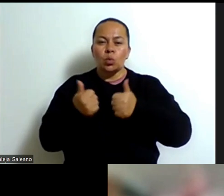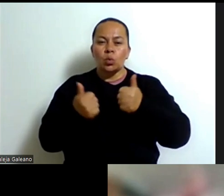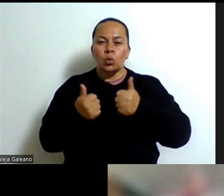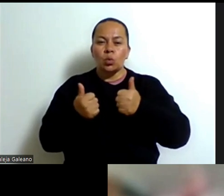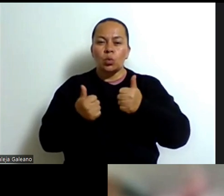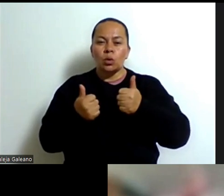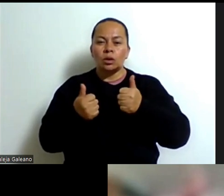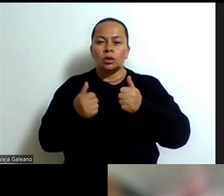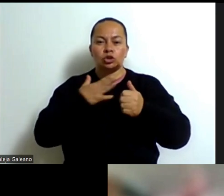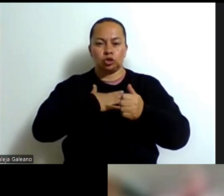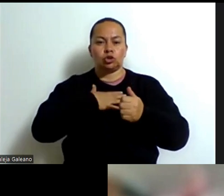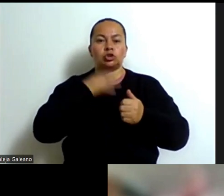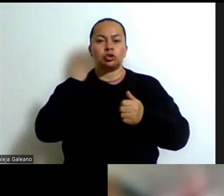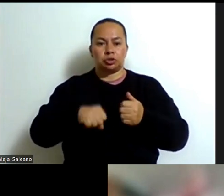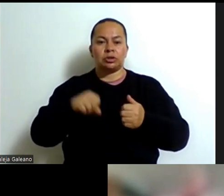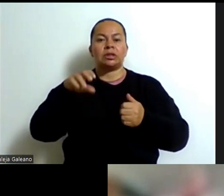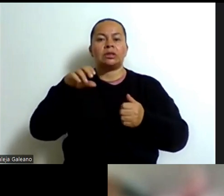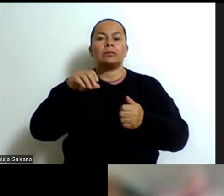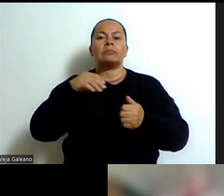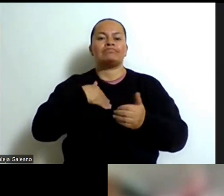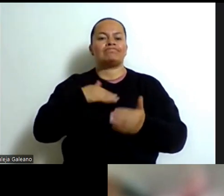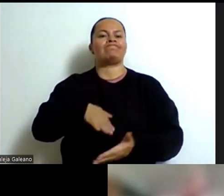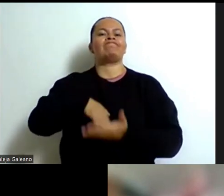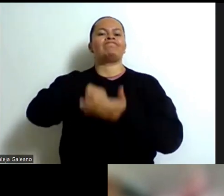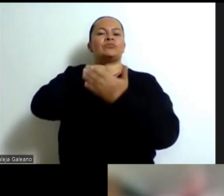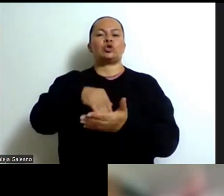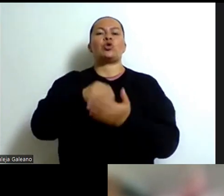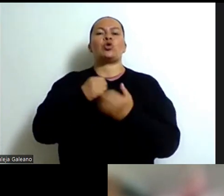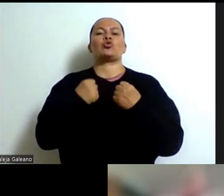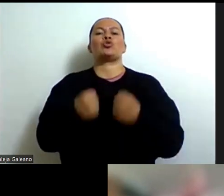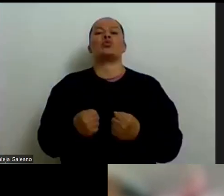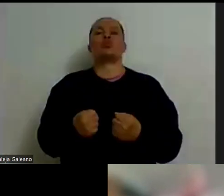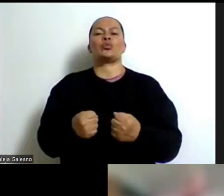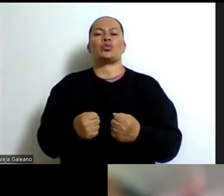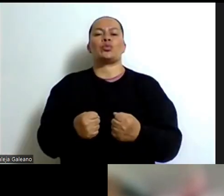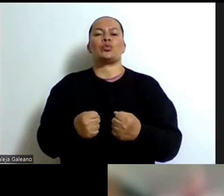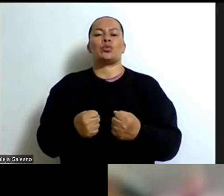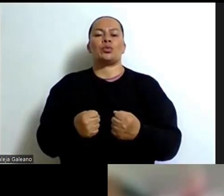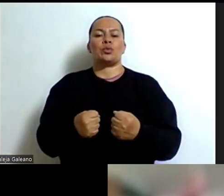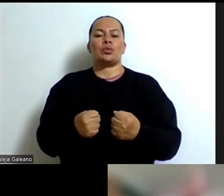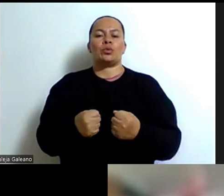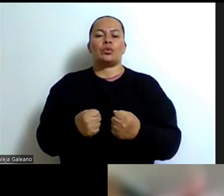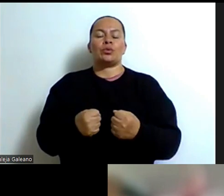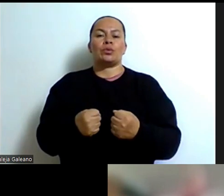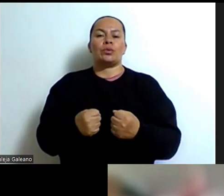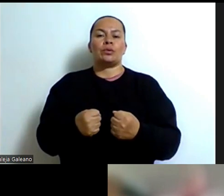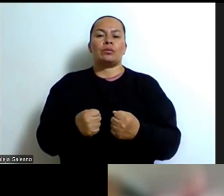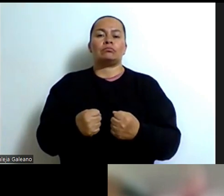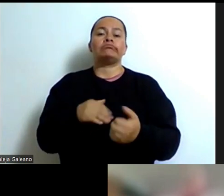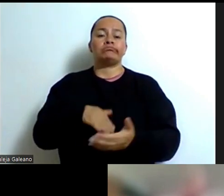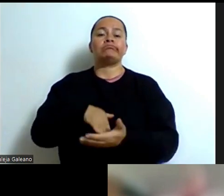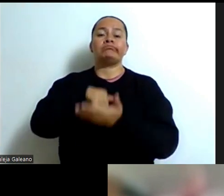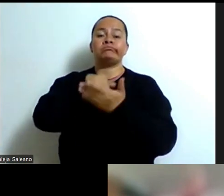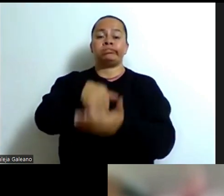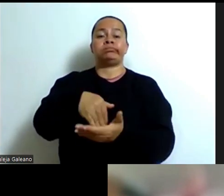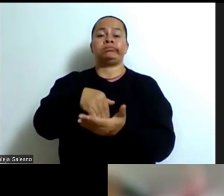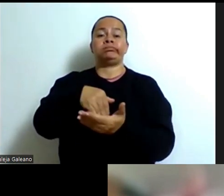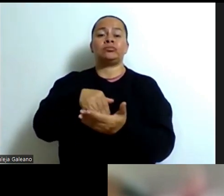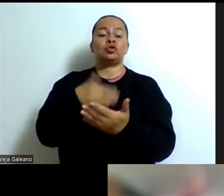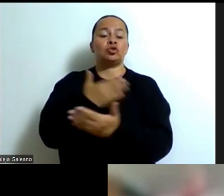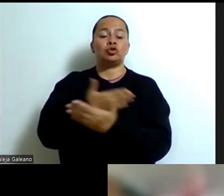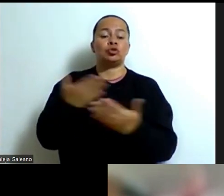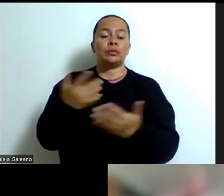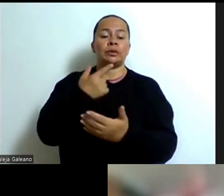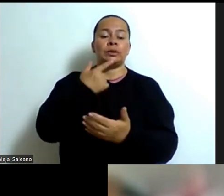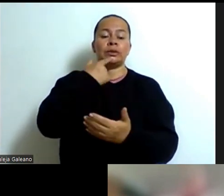Eh Tuve que pararme muy duro sí eh y poner un Pues digamos que